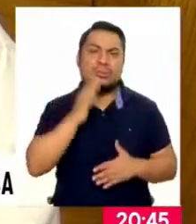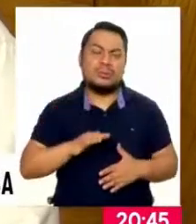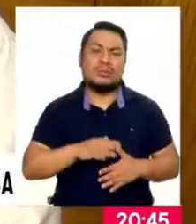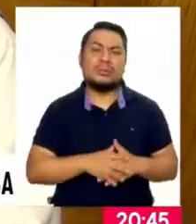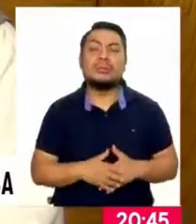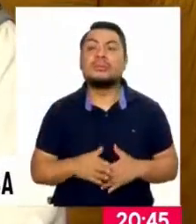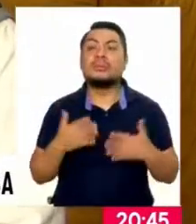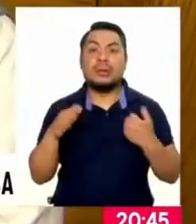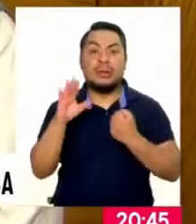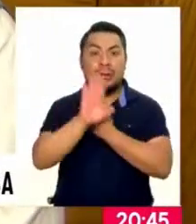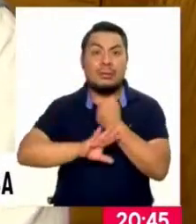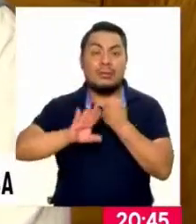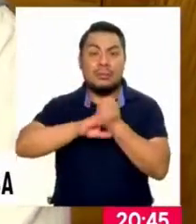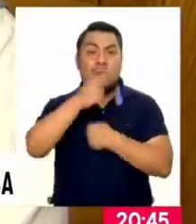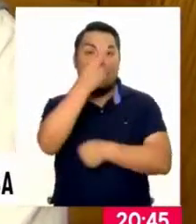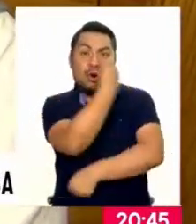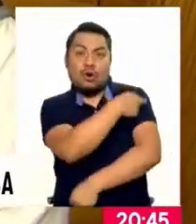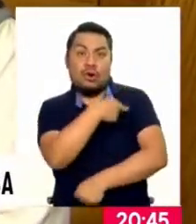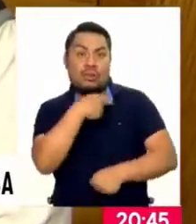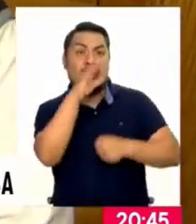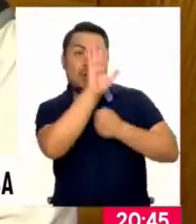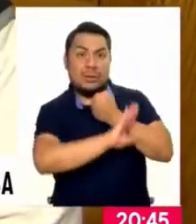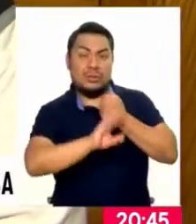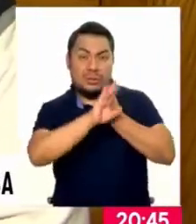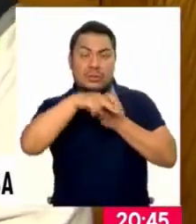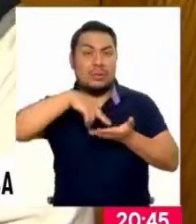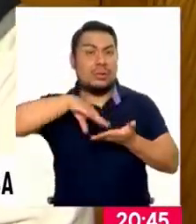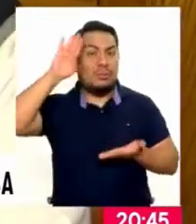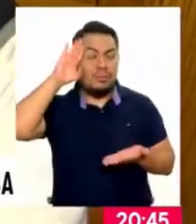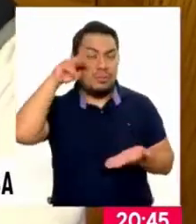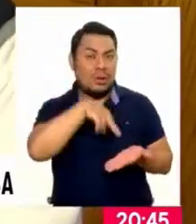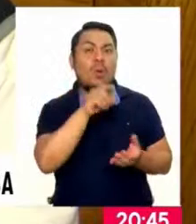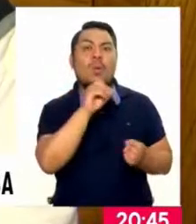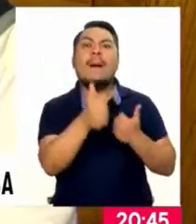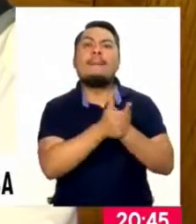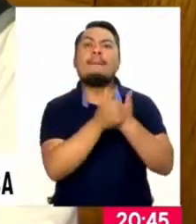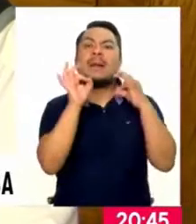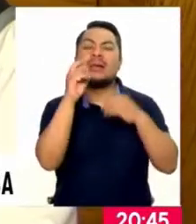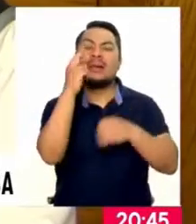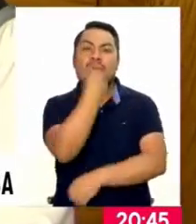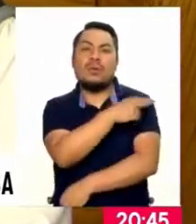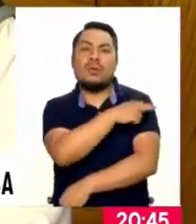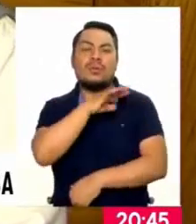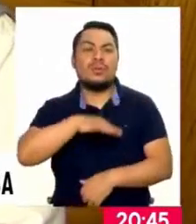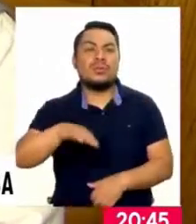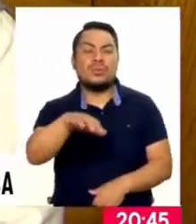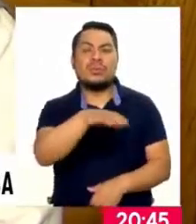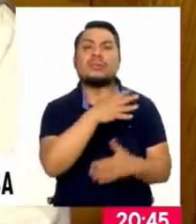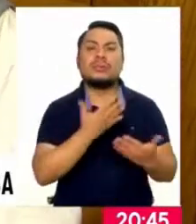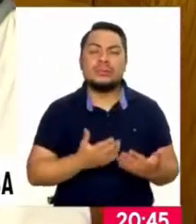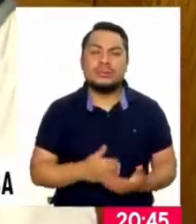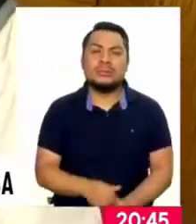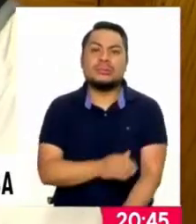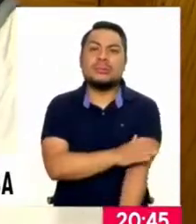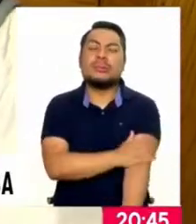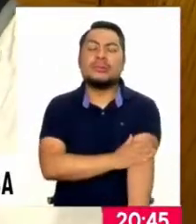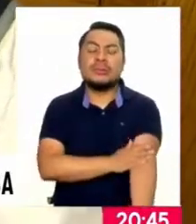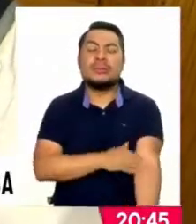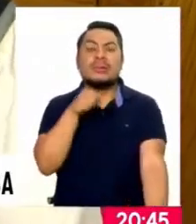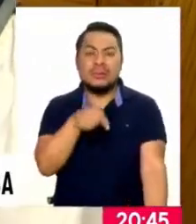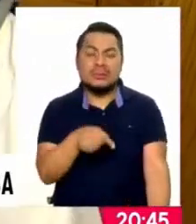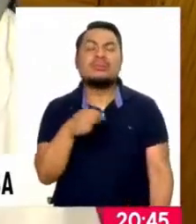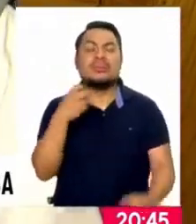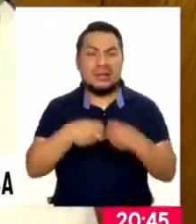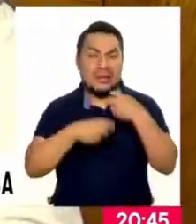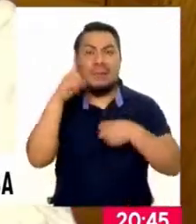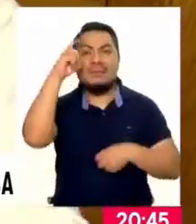gente están protegidos los centros de salud o están de repente en una situación también crítica o de alerta está en una